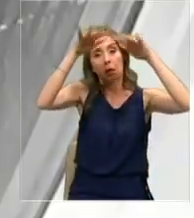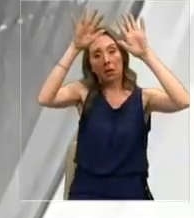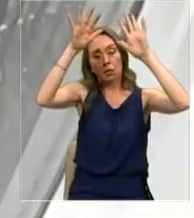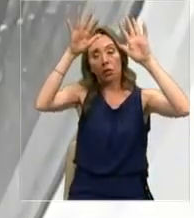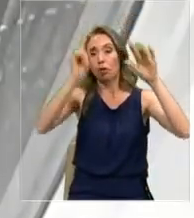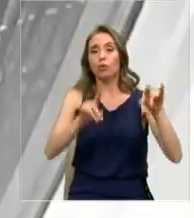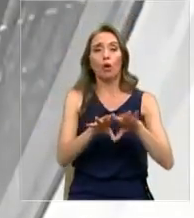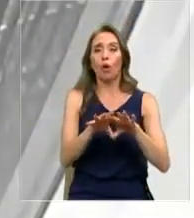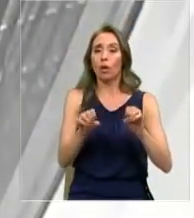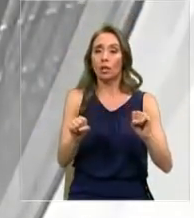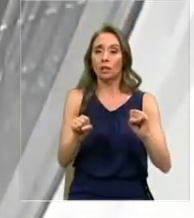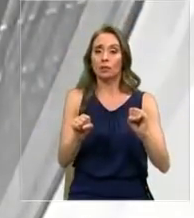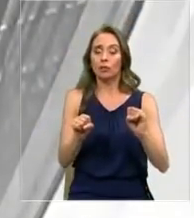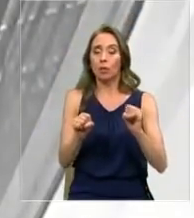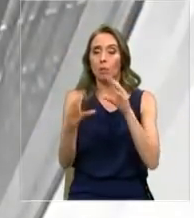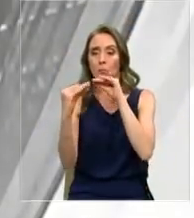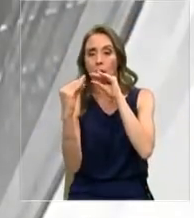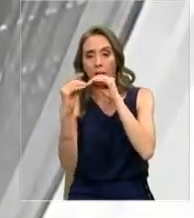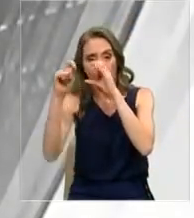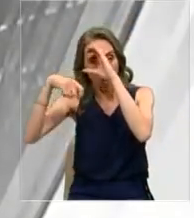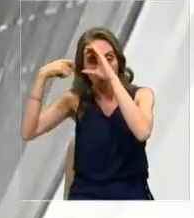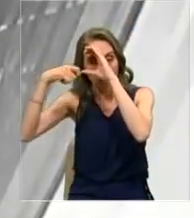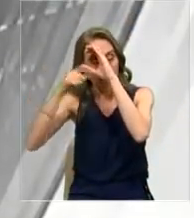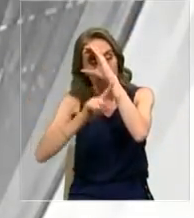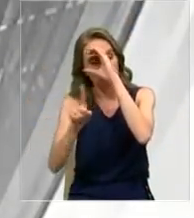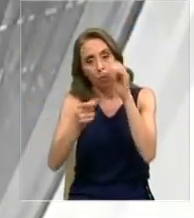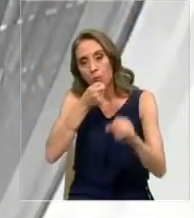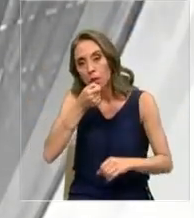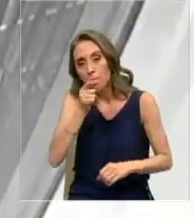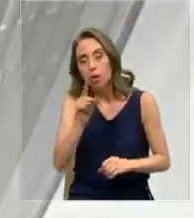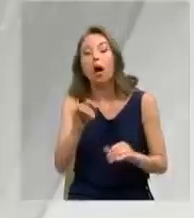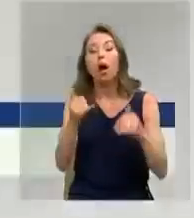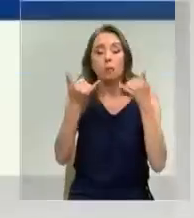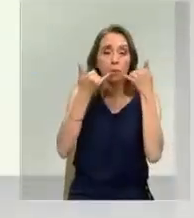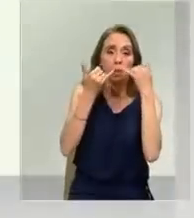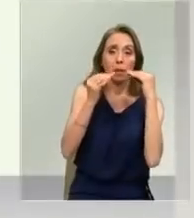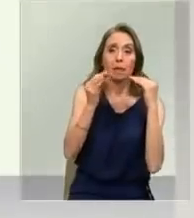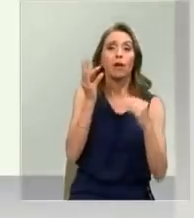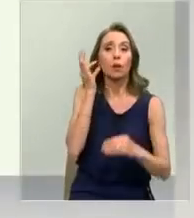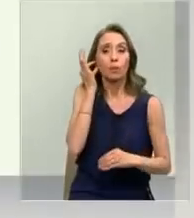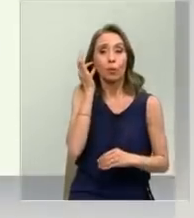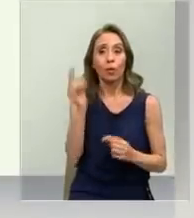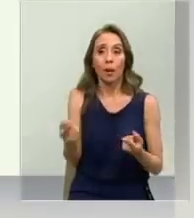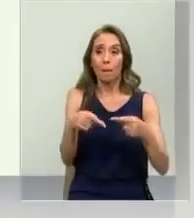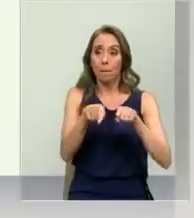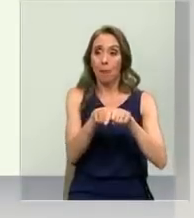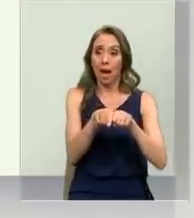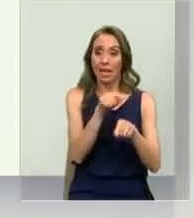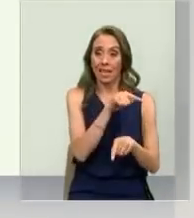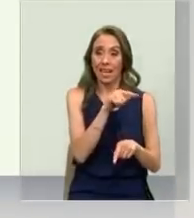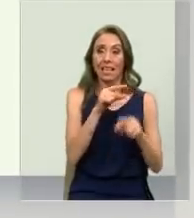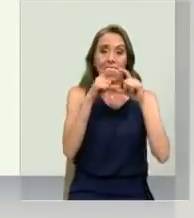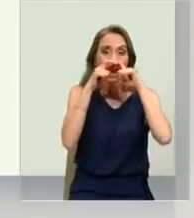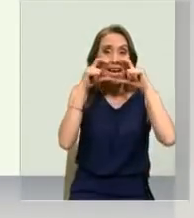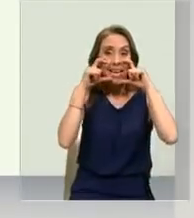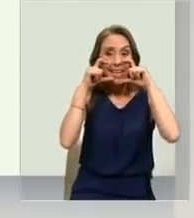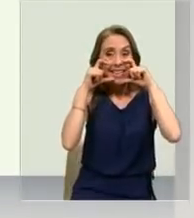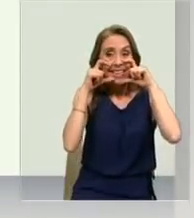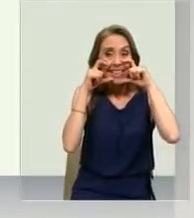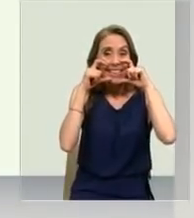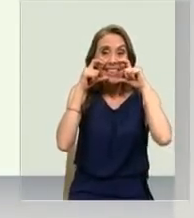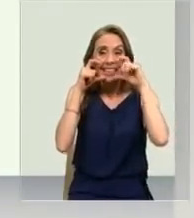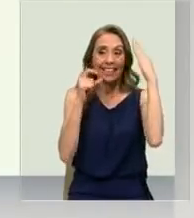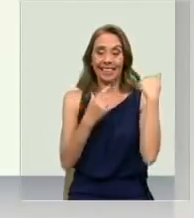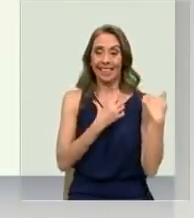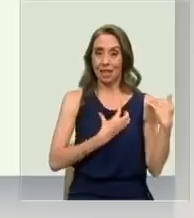están listos para enfrentar a las cámaras, solo por vía telefónica nos atienden. La verdad es que algo súper